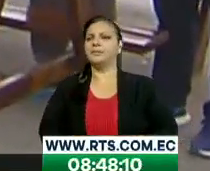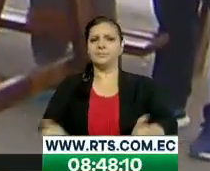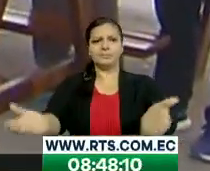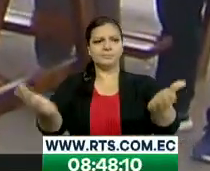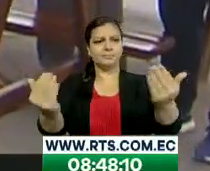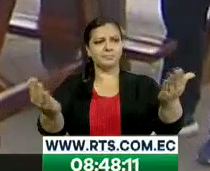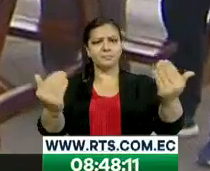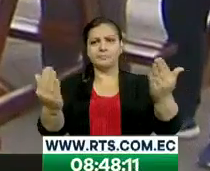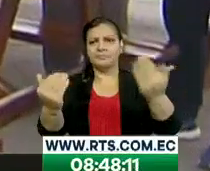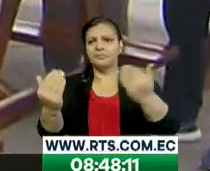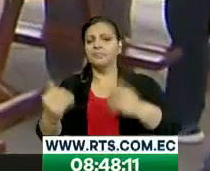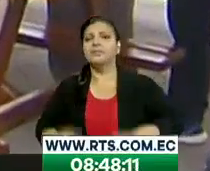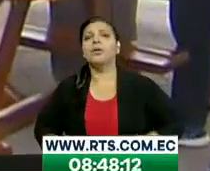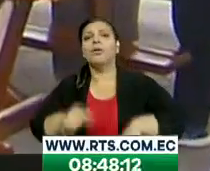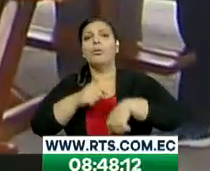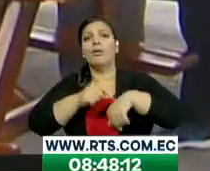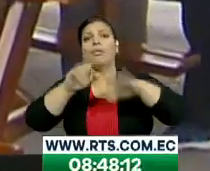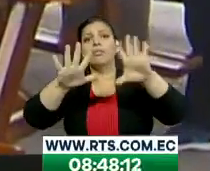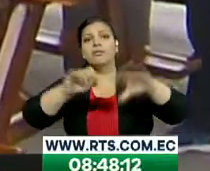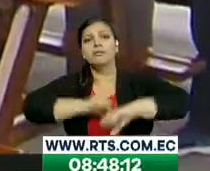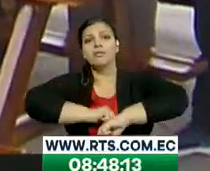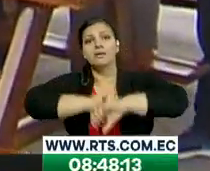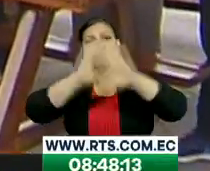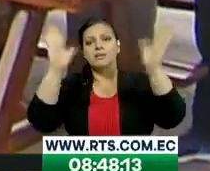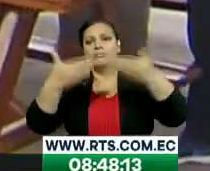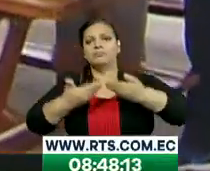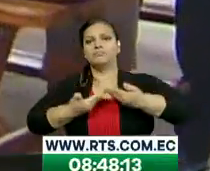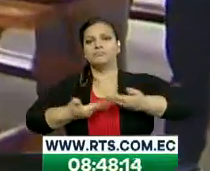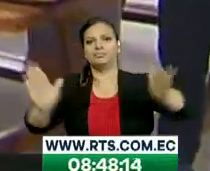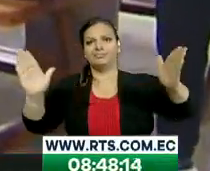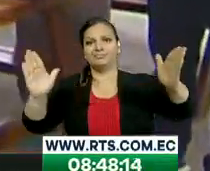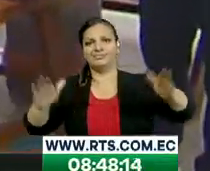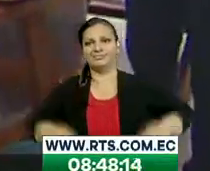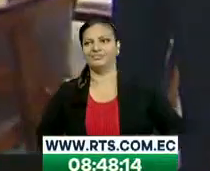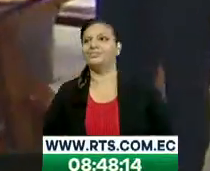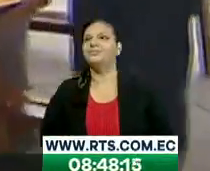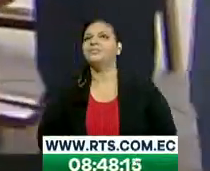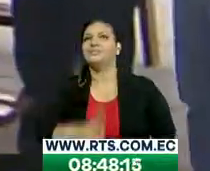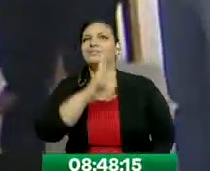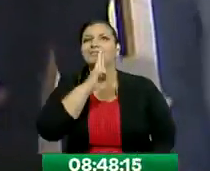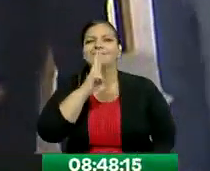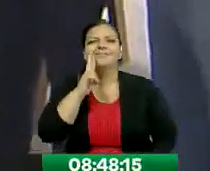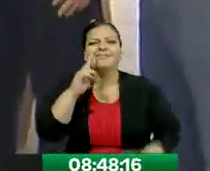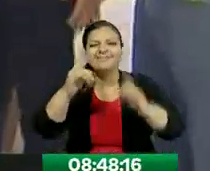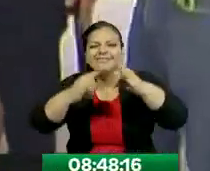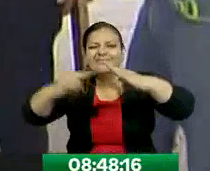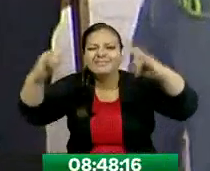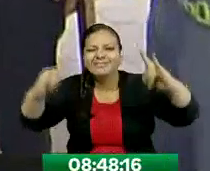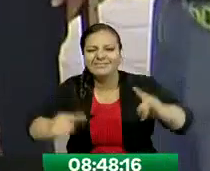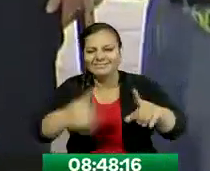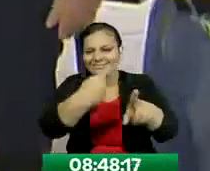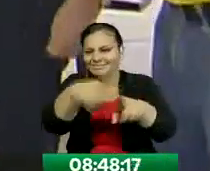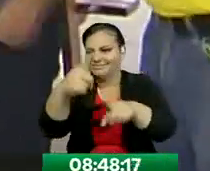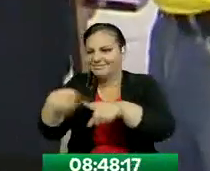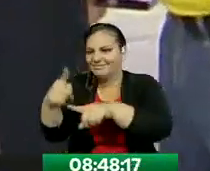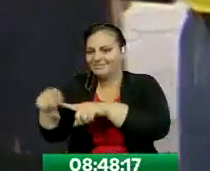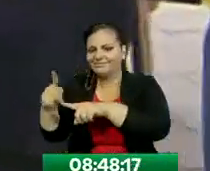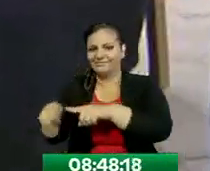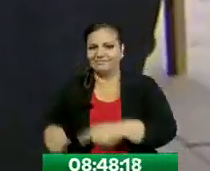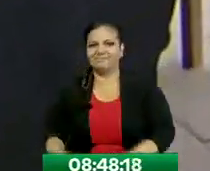esperándolos de las 10 de la mañana. Aquí las huecas van a estar abiertitas y este es un abre boca. Mi querida